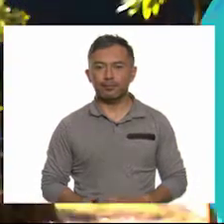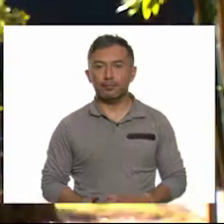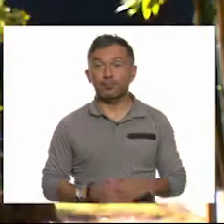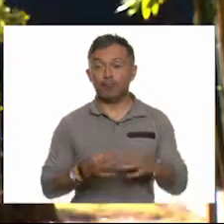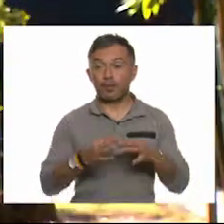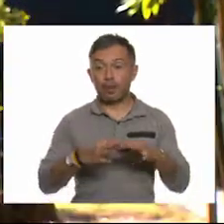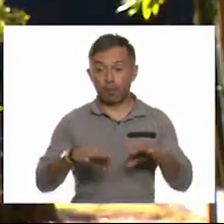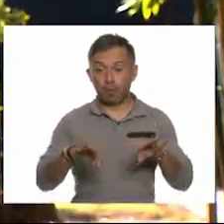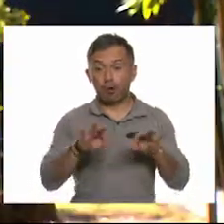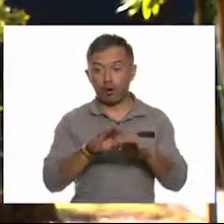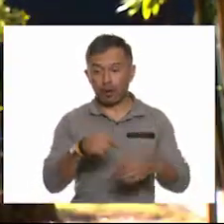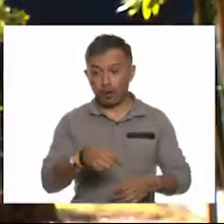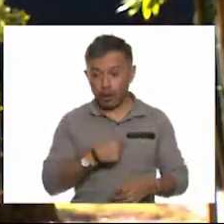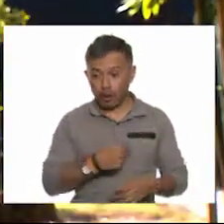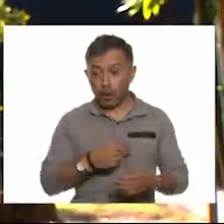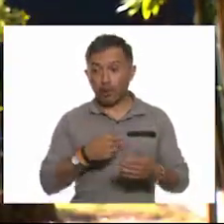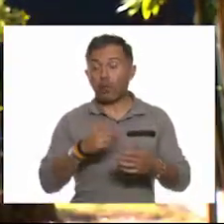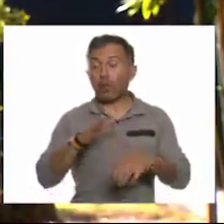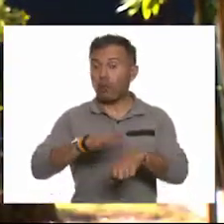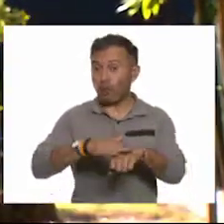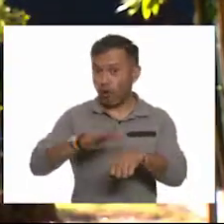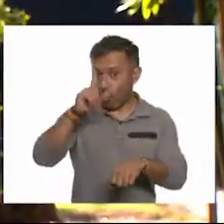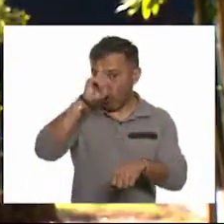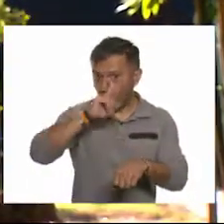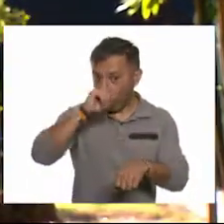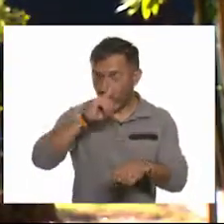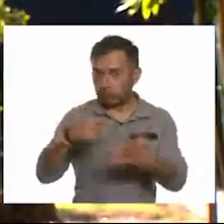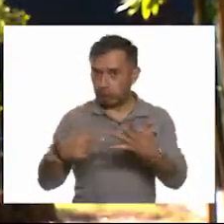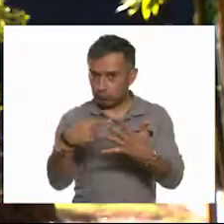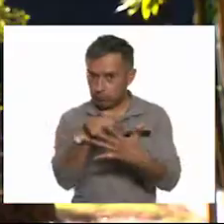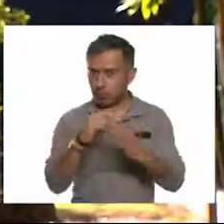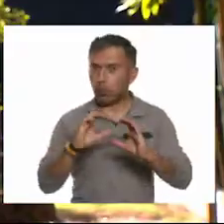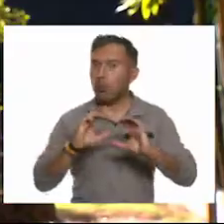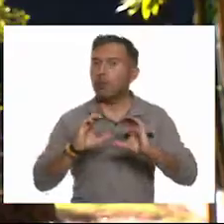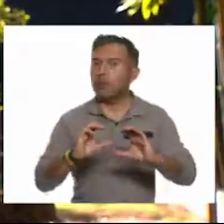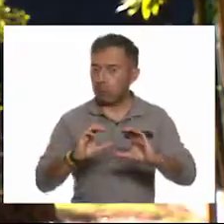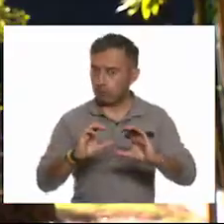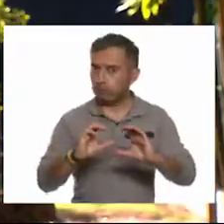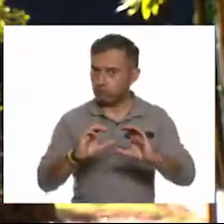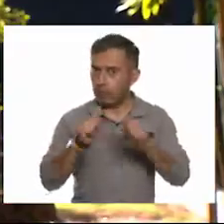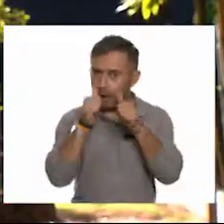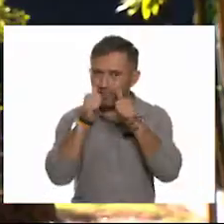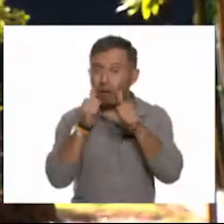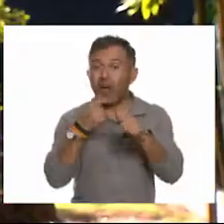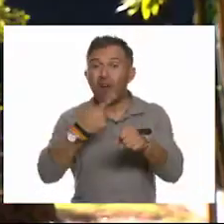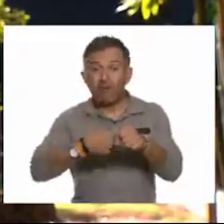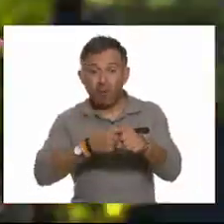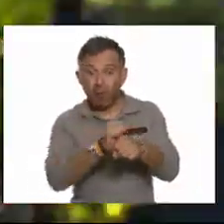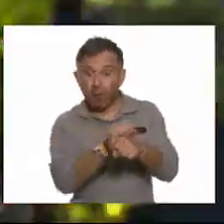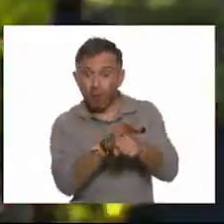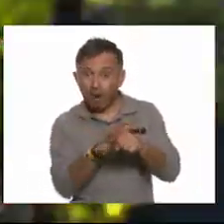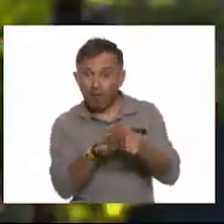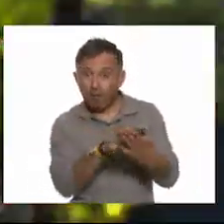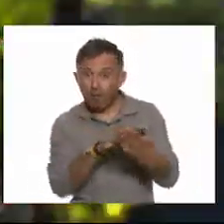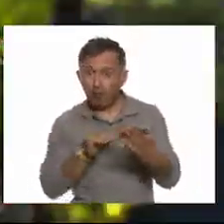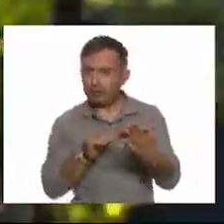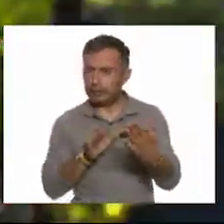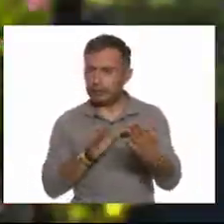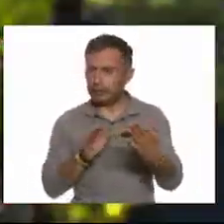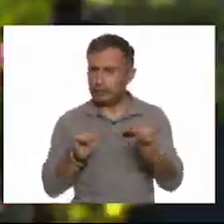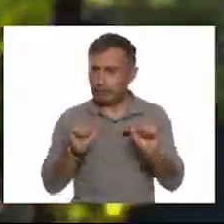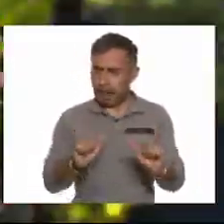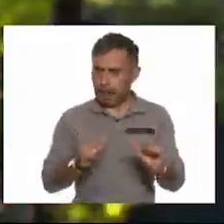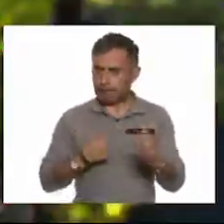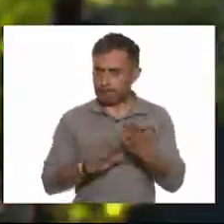Es muy importante continuar con las recomendaciones para evitar contagios de COVID. Trata de